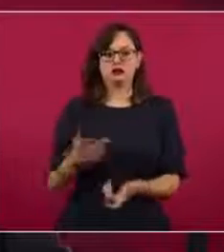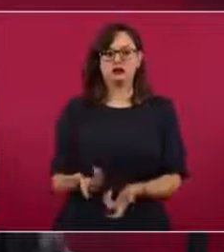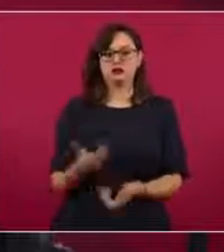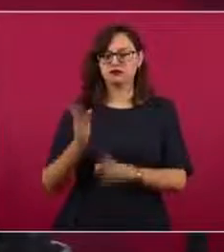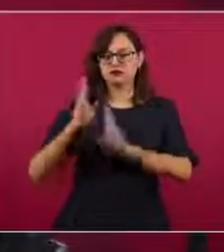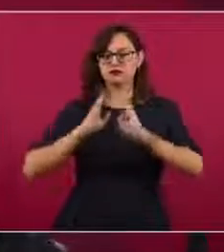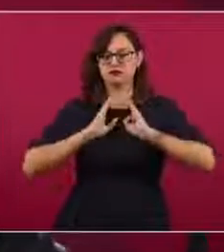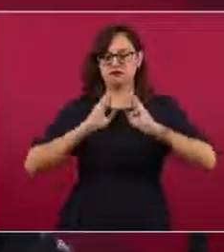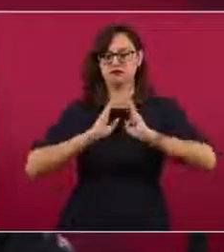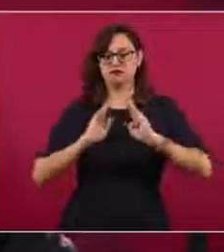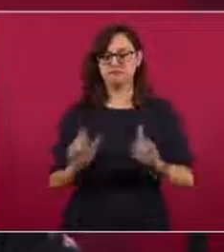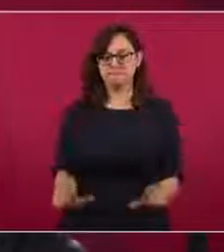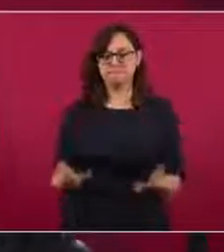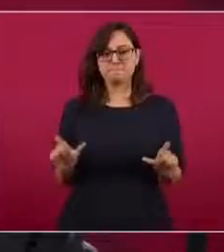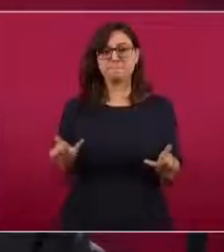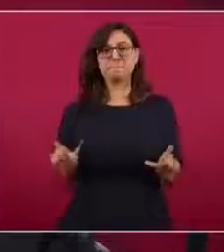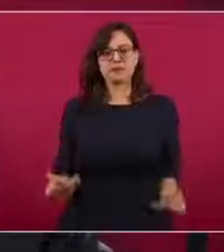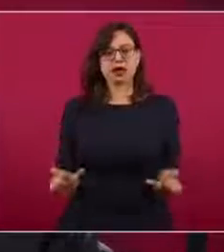cualquier terminal